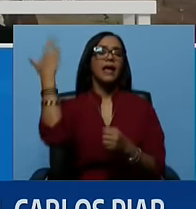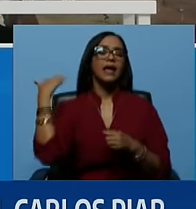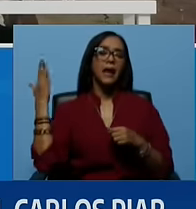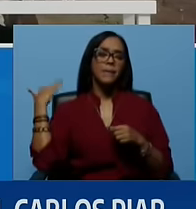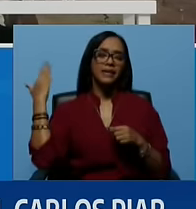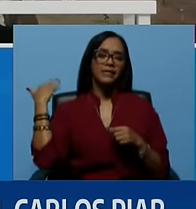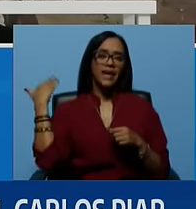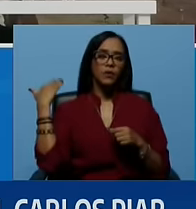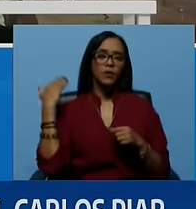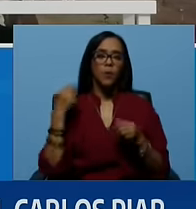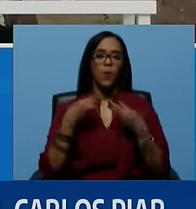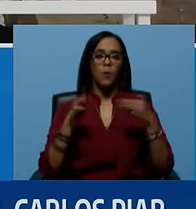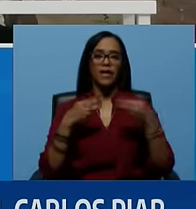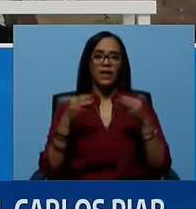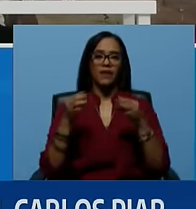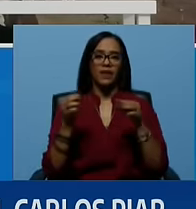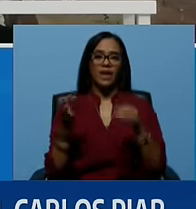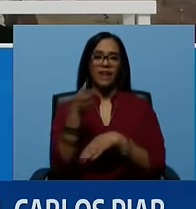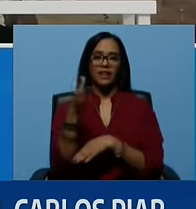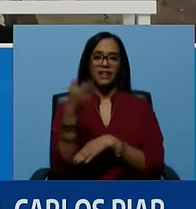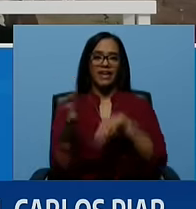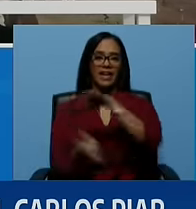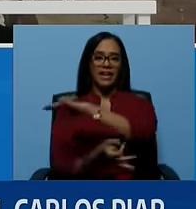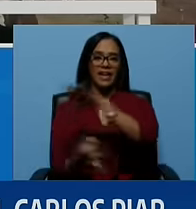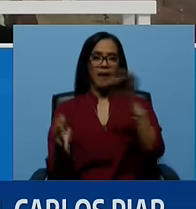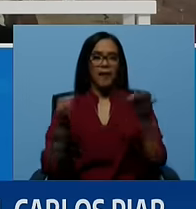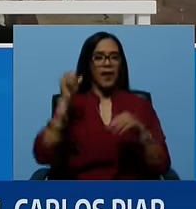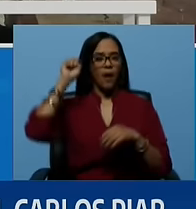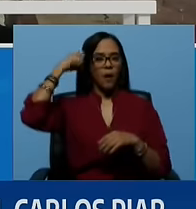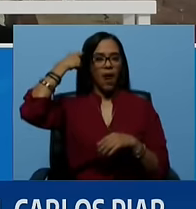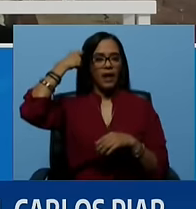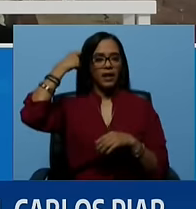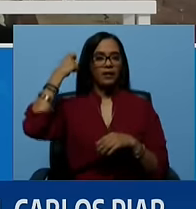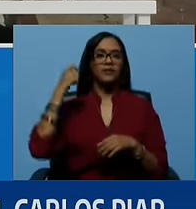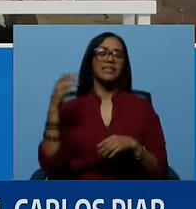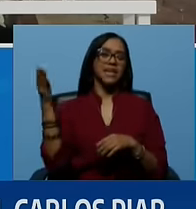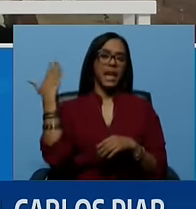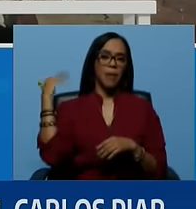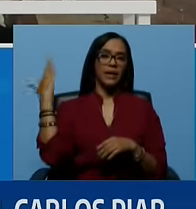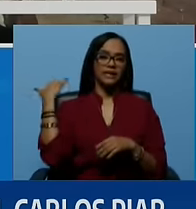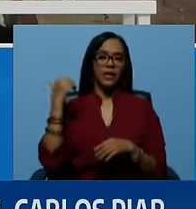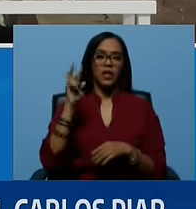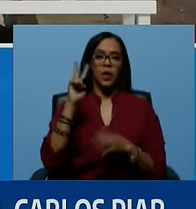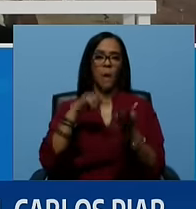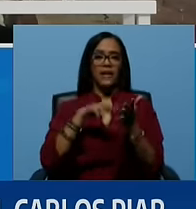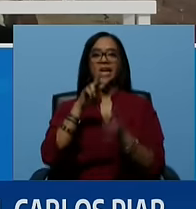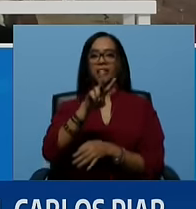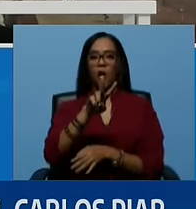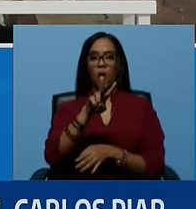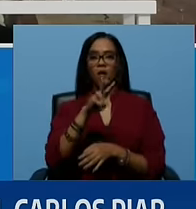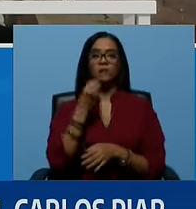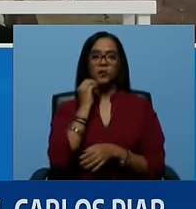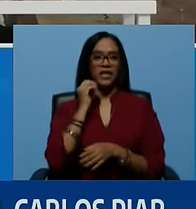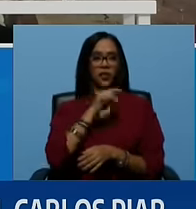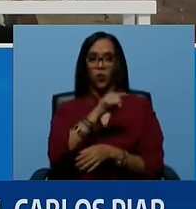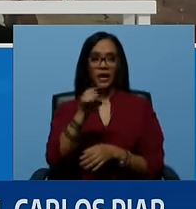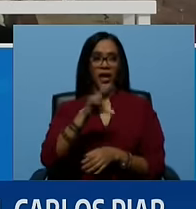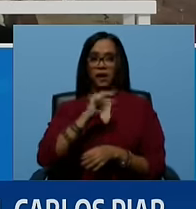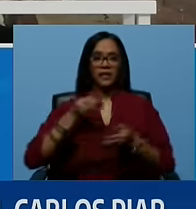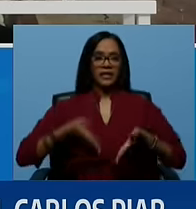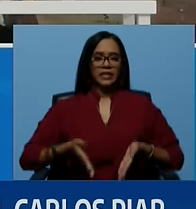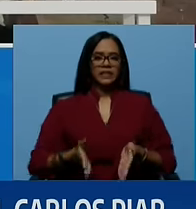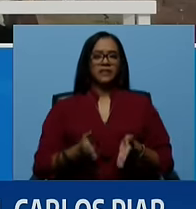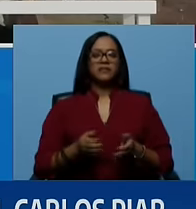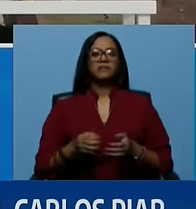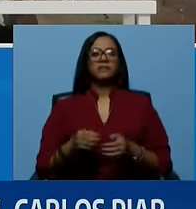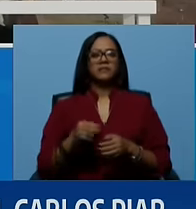bandera al revés te acuerd y en el pasado en el 2002 muchachos ustedes no ven nacido ponían